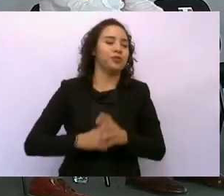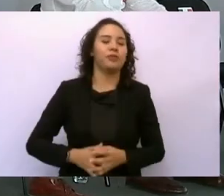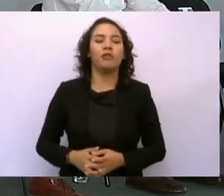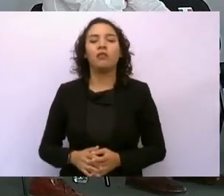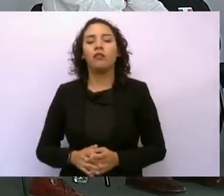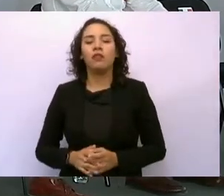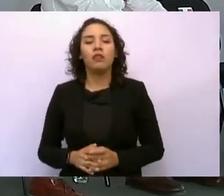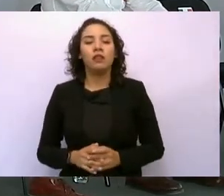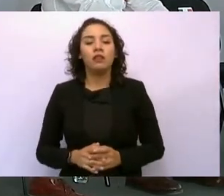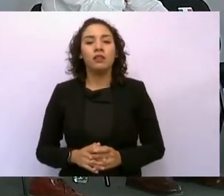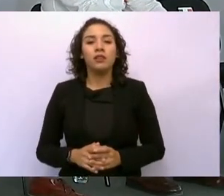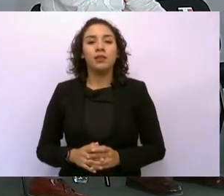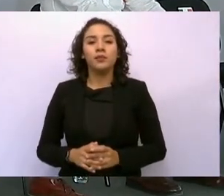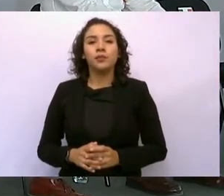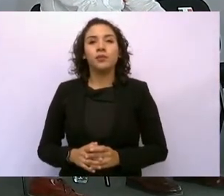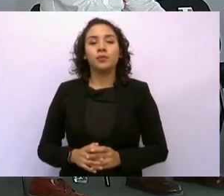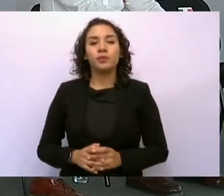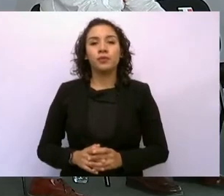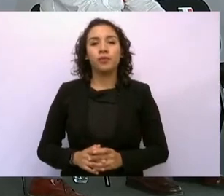y